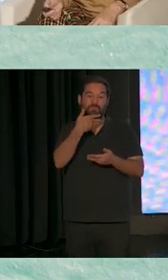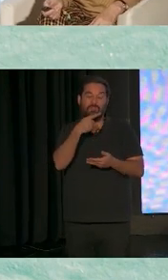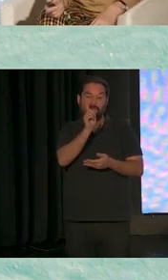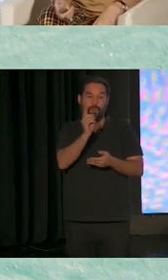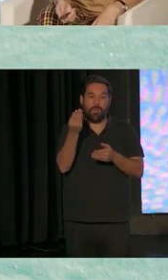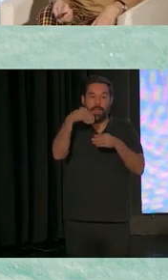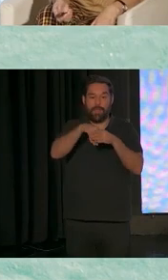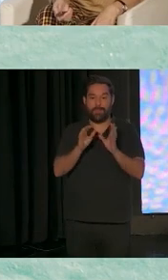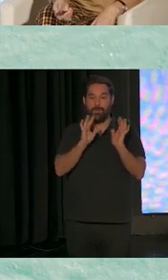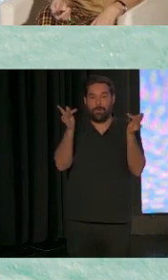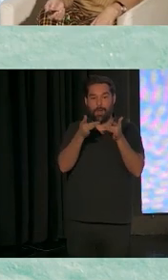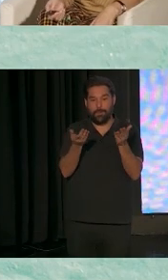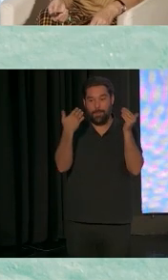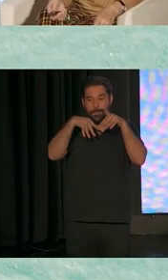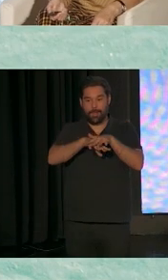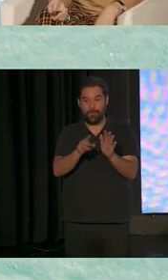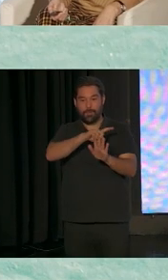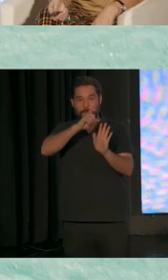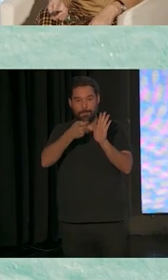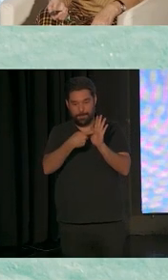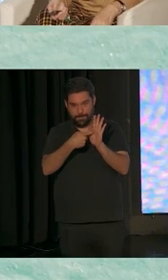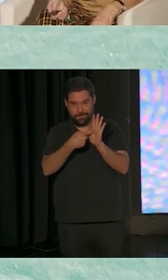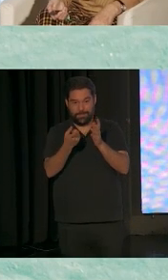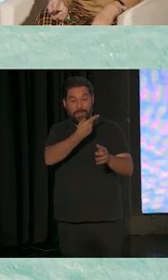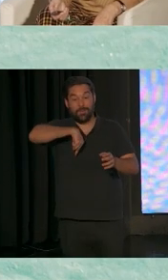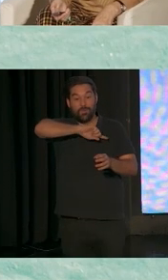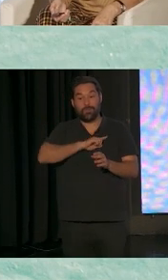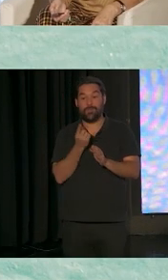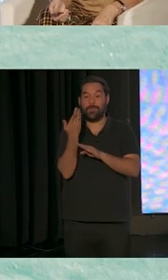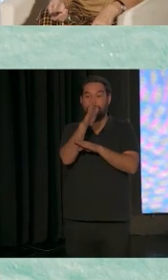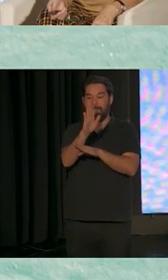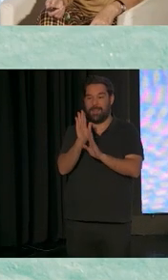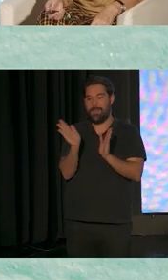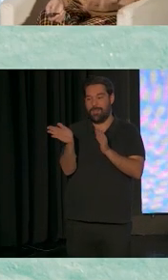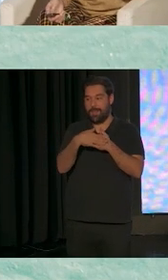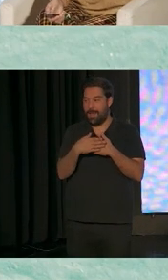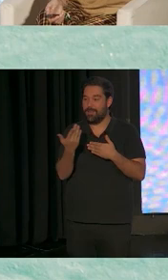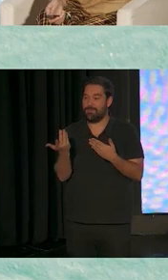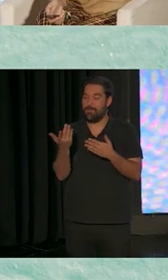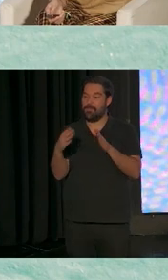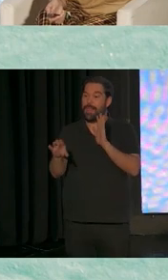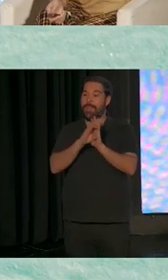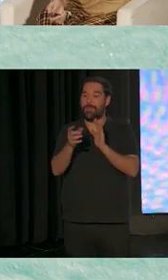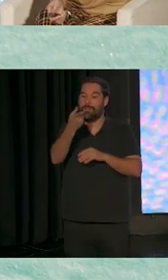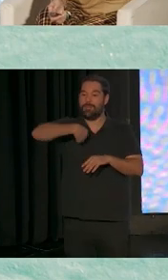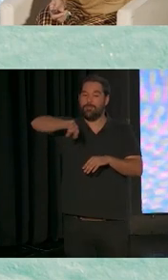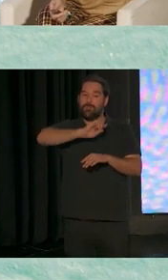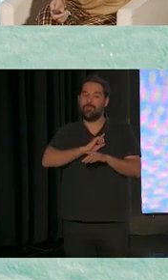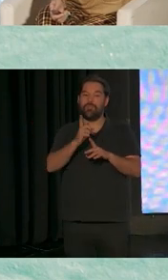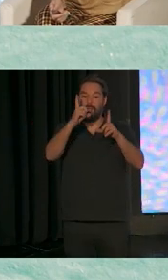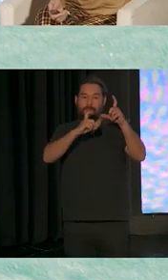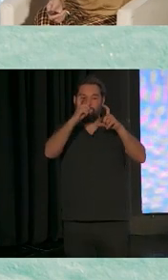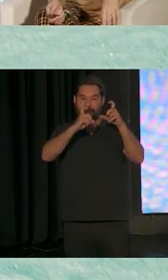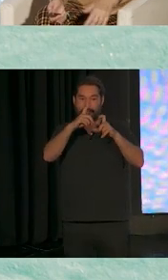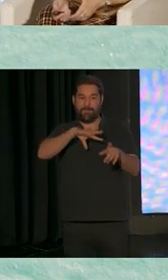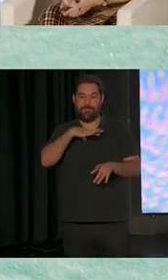inclusión queremos cerrar nuestra presentación con ese código que ustedes pueden fotografiar